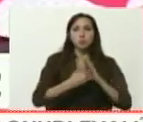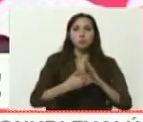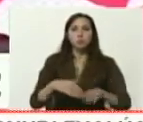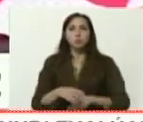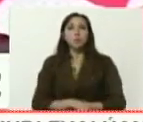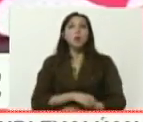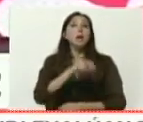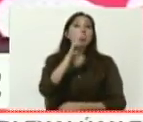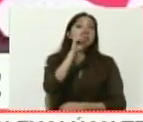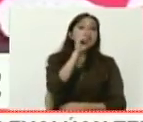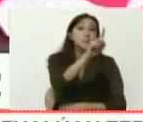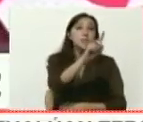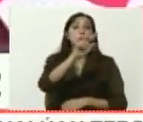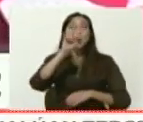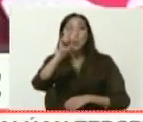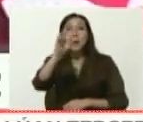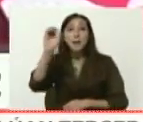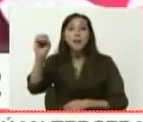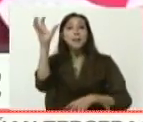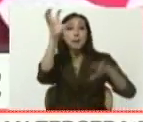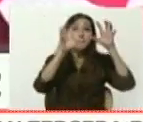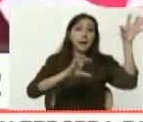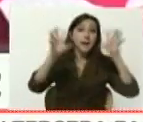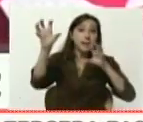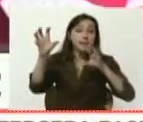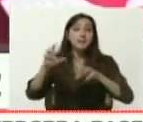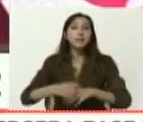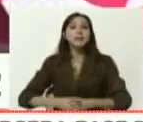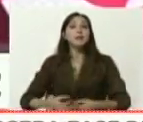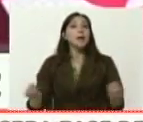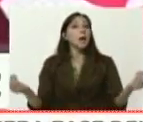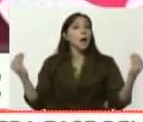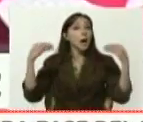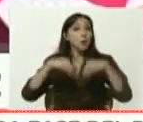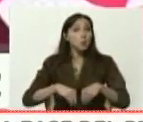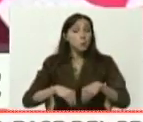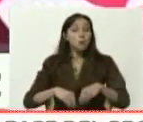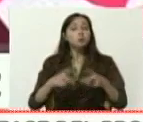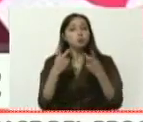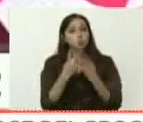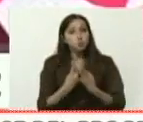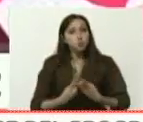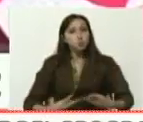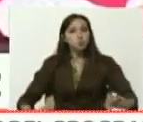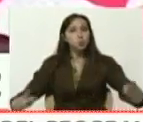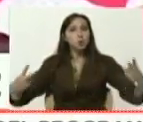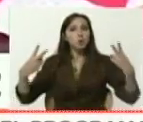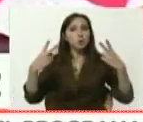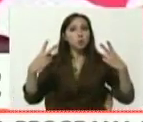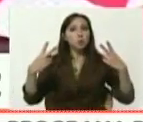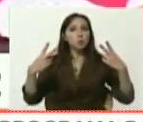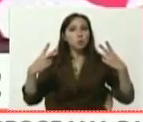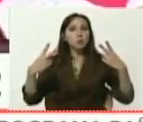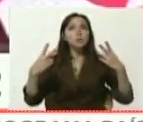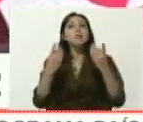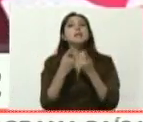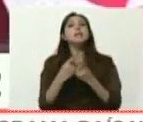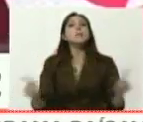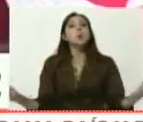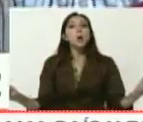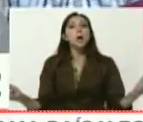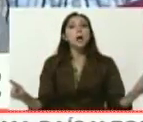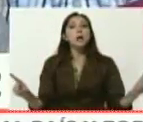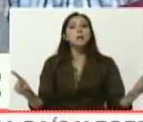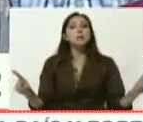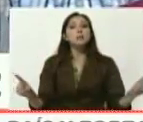países que ratifican sus principios internacionales y valores por un orden democrático,